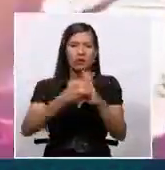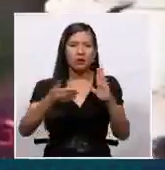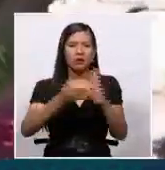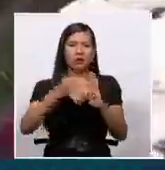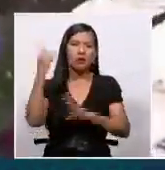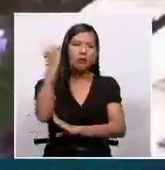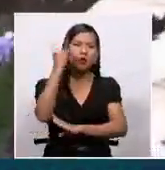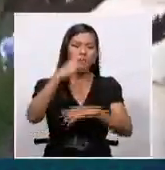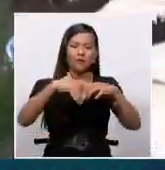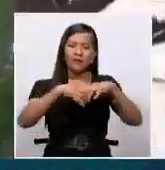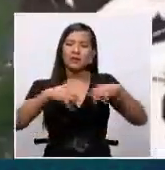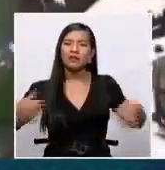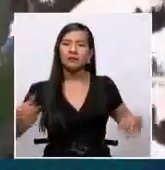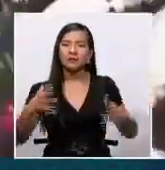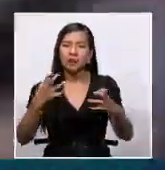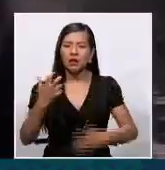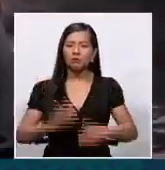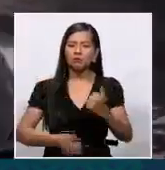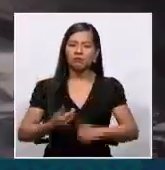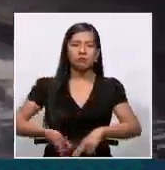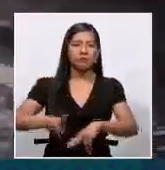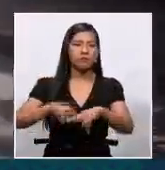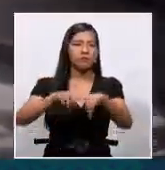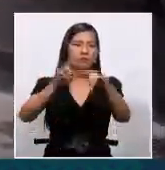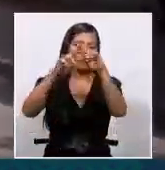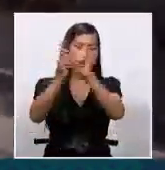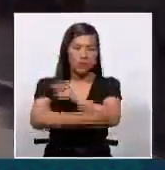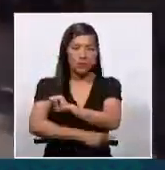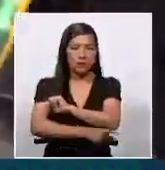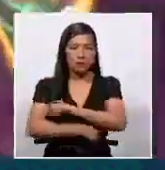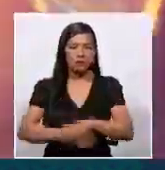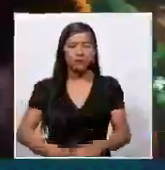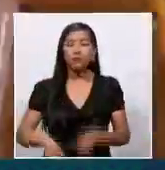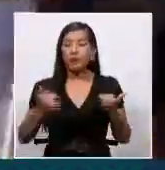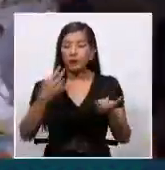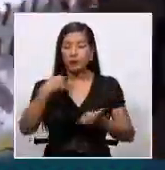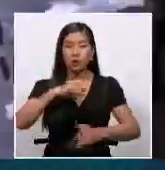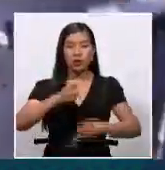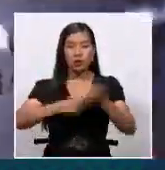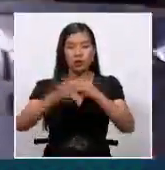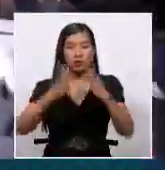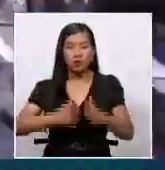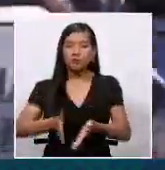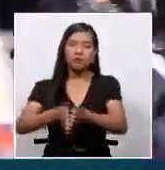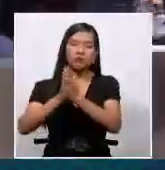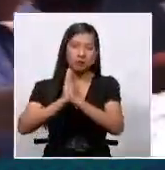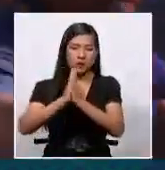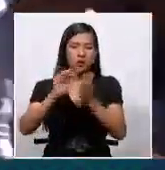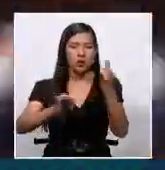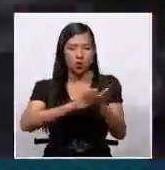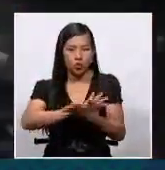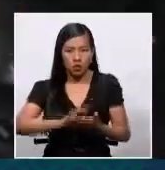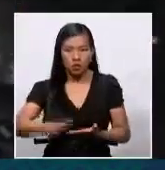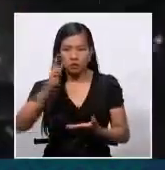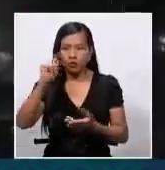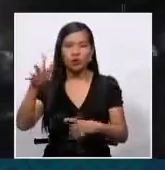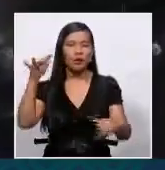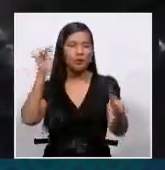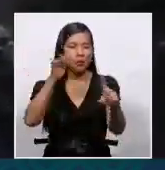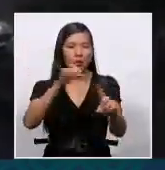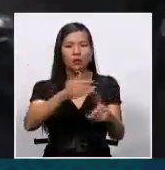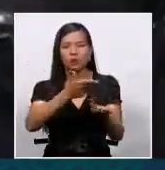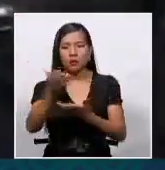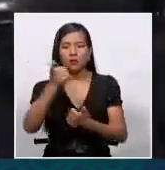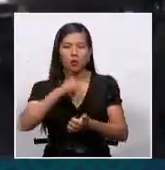quieren convulsionar el país. Nosotros los gremiales estamos pidiendo justicia por nuestras hermanas, por nuestros hermanos, quienes han sido